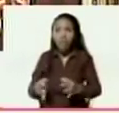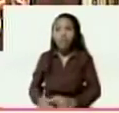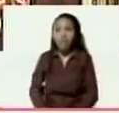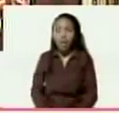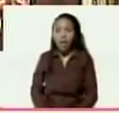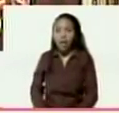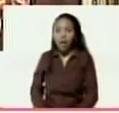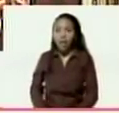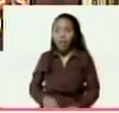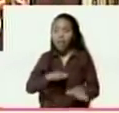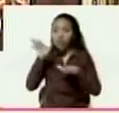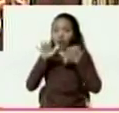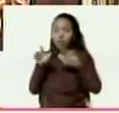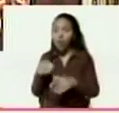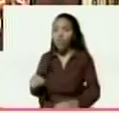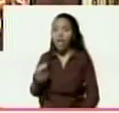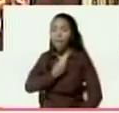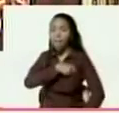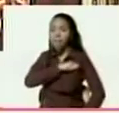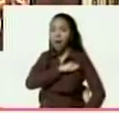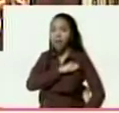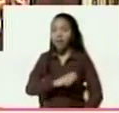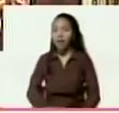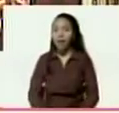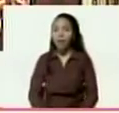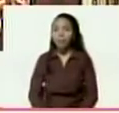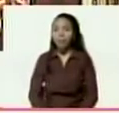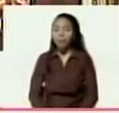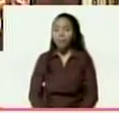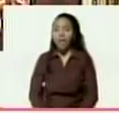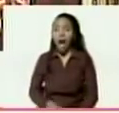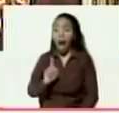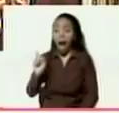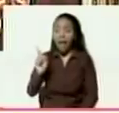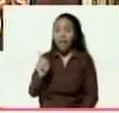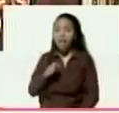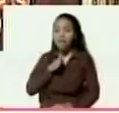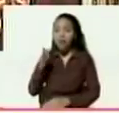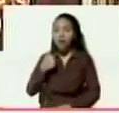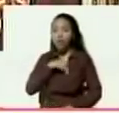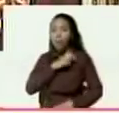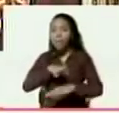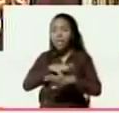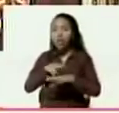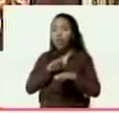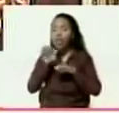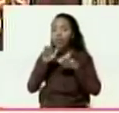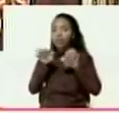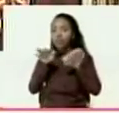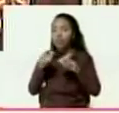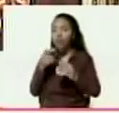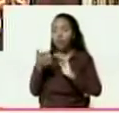de Turismo de Madrid. Nuestro ministro de Turismo estuvo allí más de una semana,